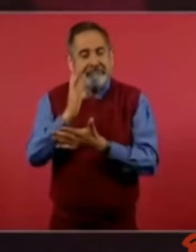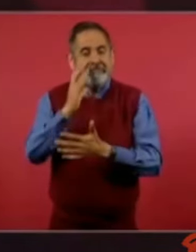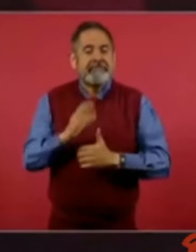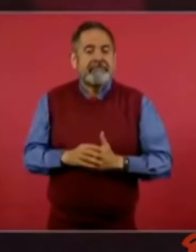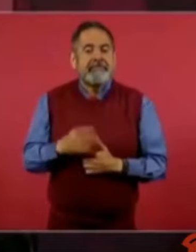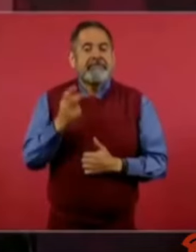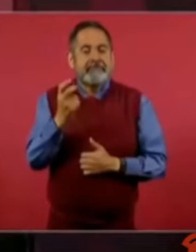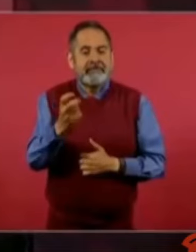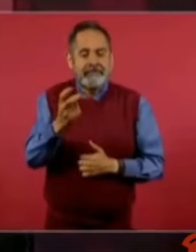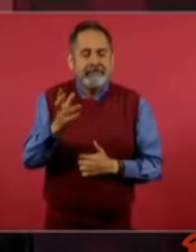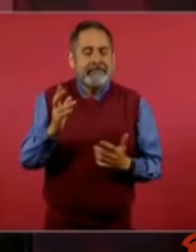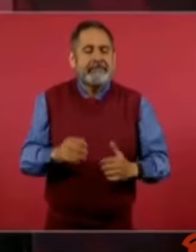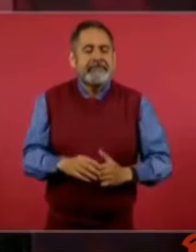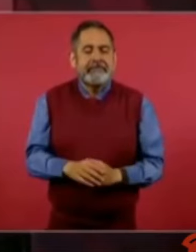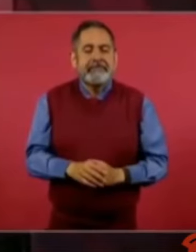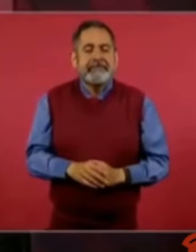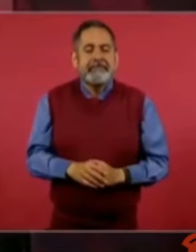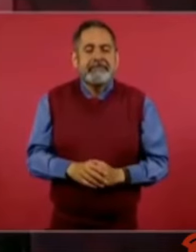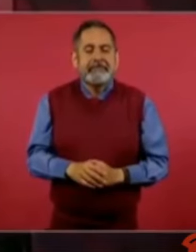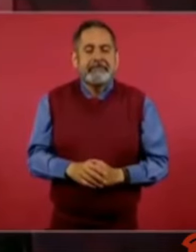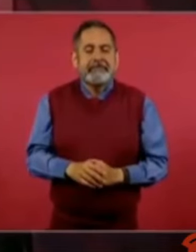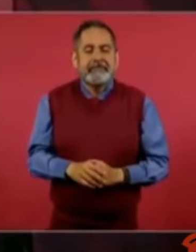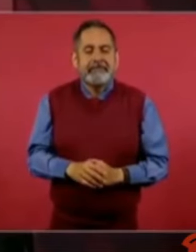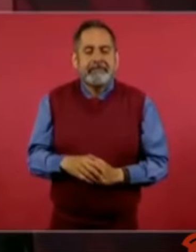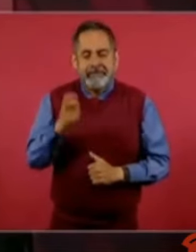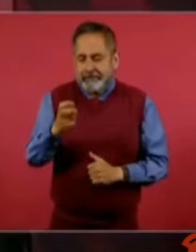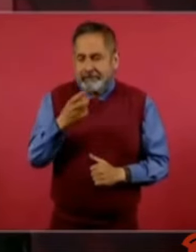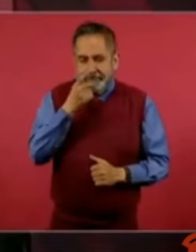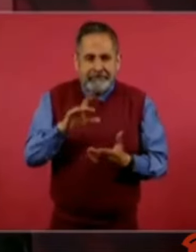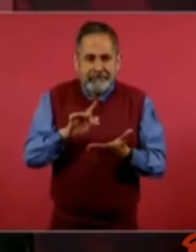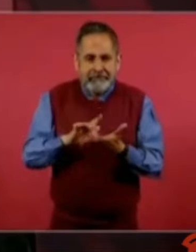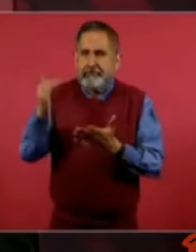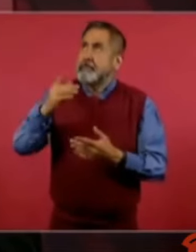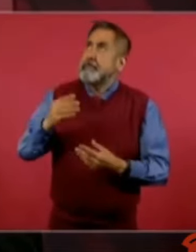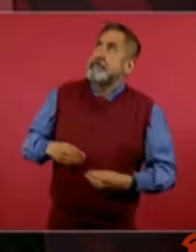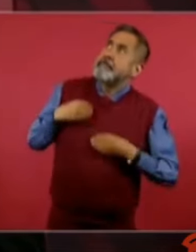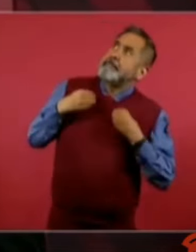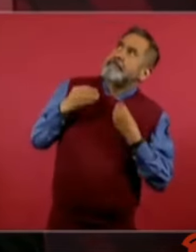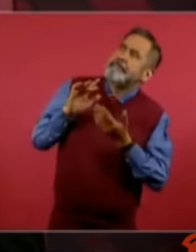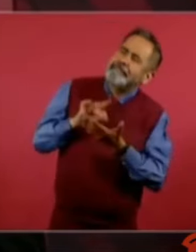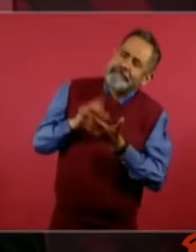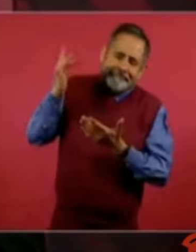eso pues podemos decir Gracias a la vida